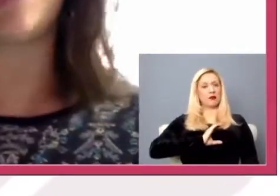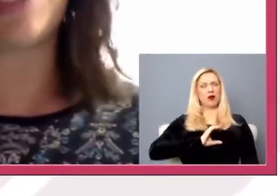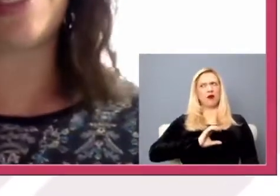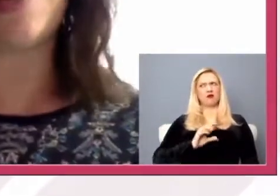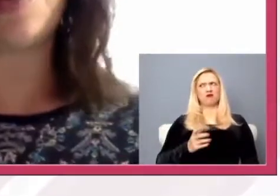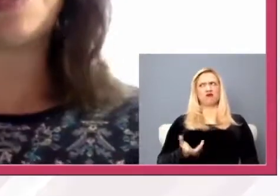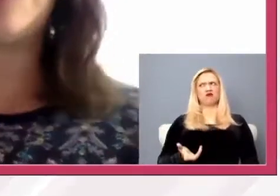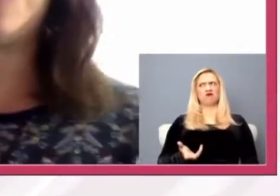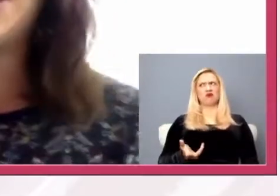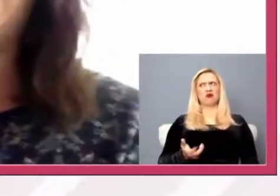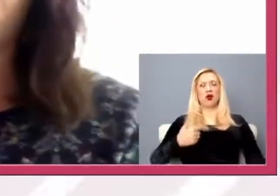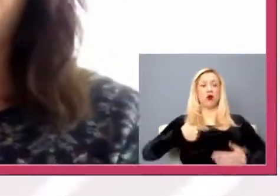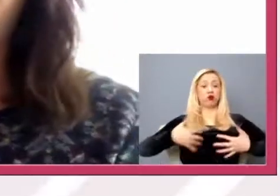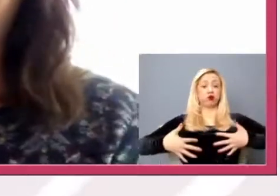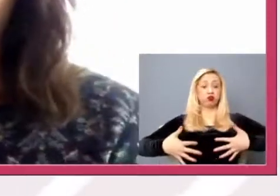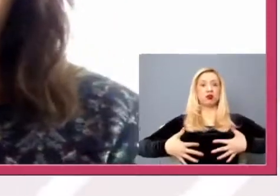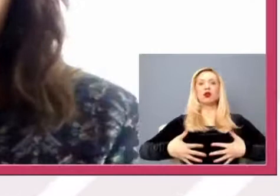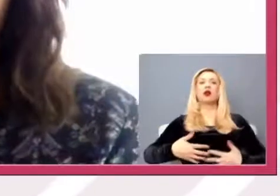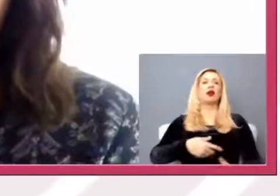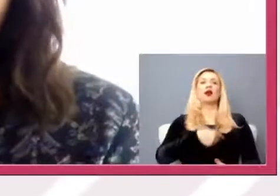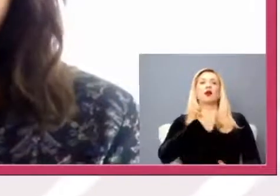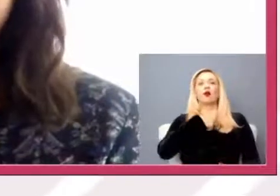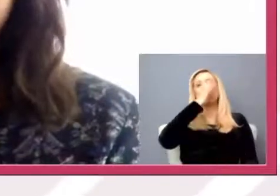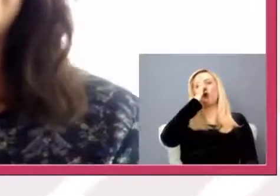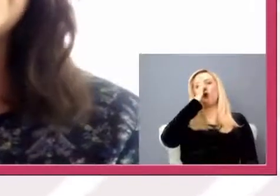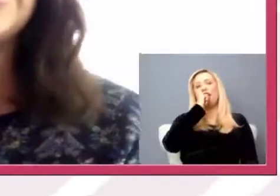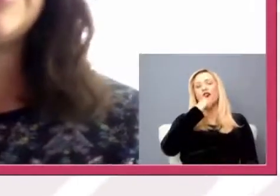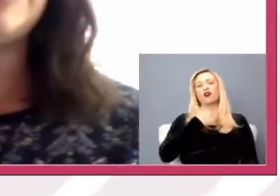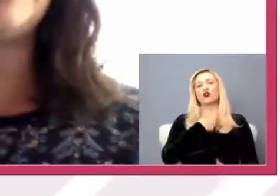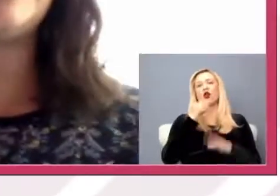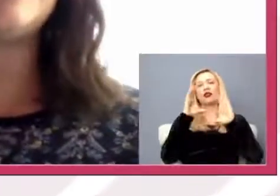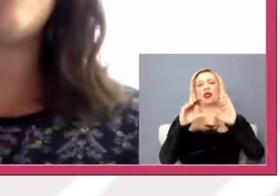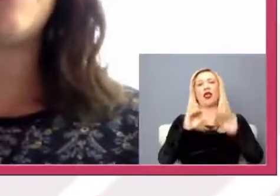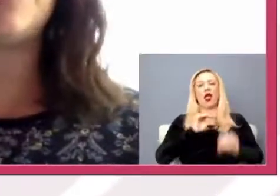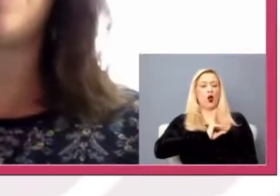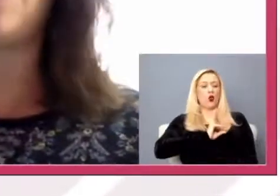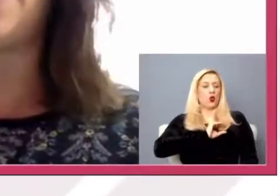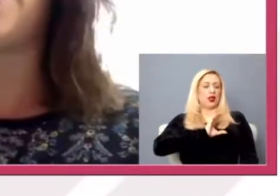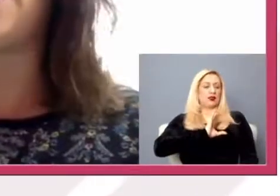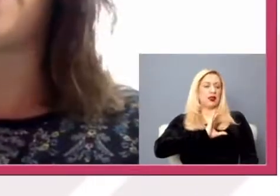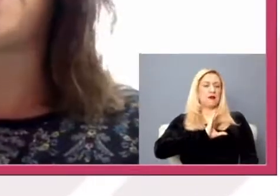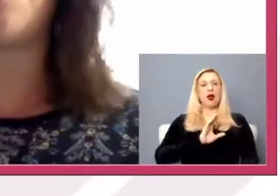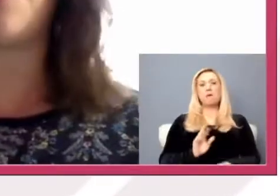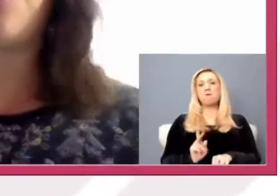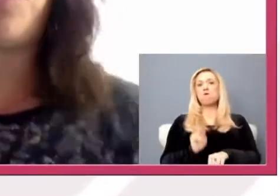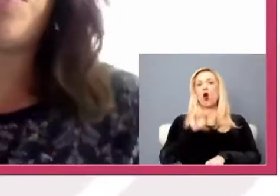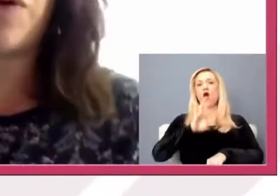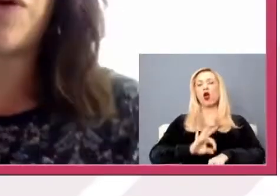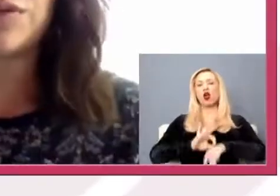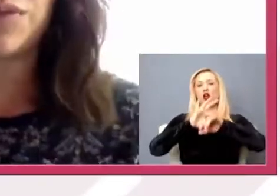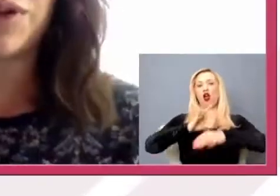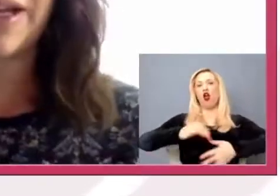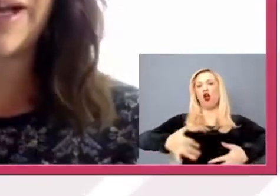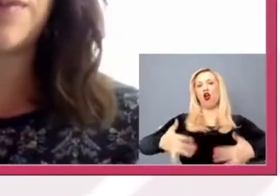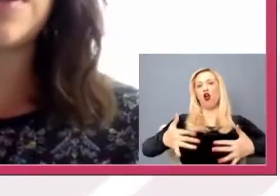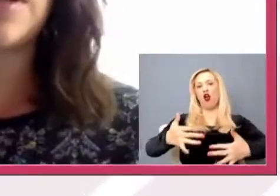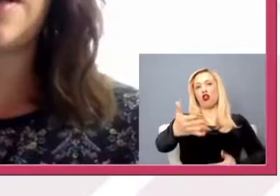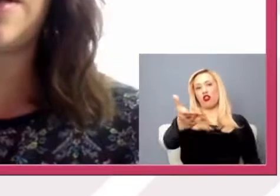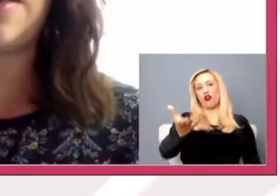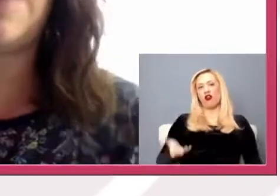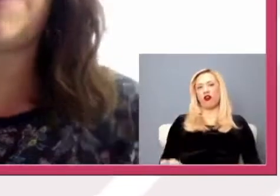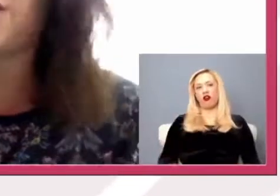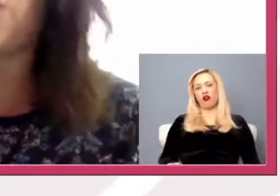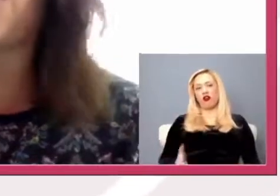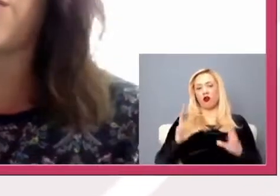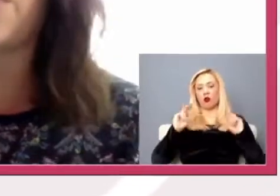no se quiere, ¿no? Y si no se quiere, ¿cómo va a hablar de autoestima a otras personas? Y él en ese momento como que lo asumió, digamos,